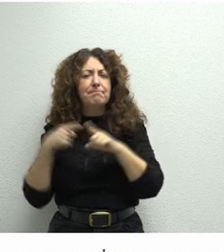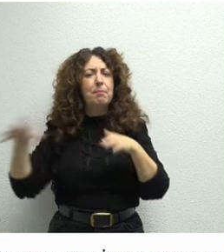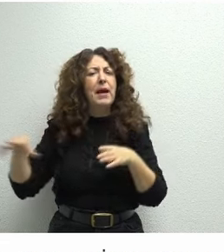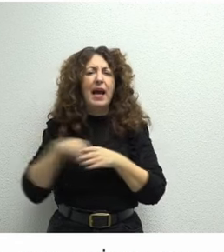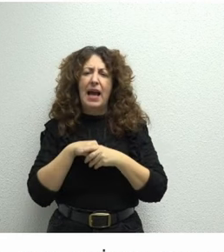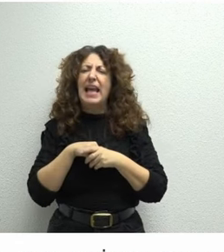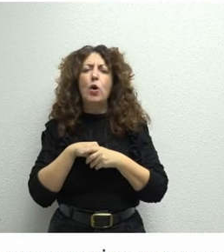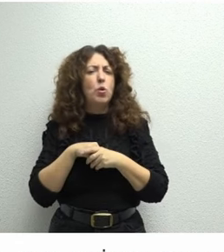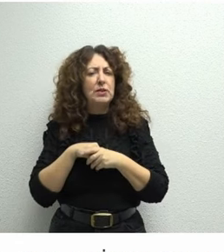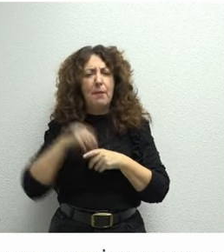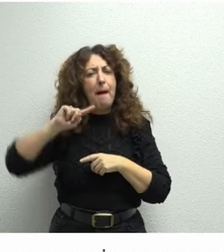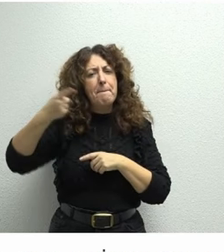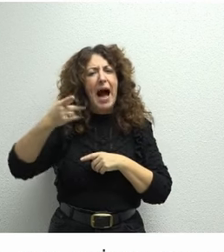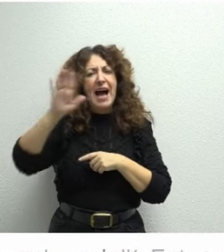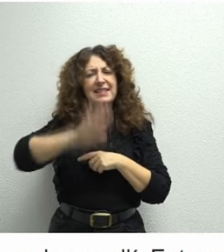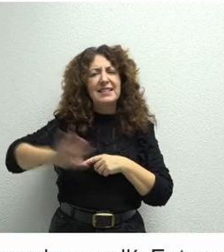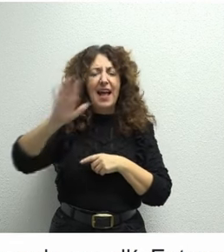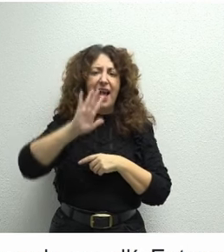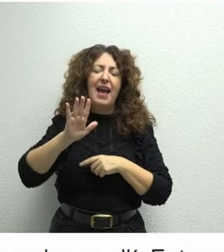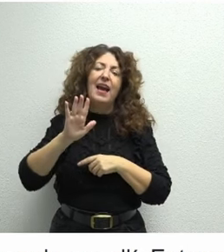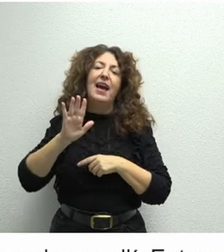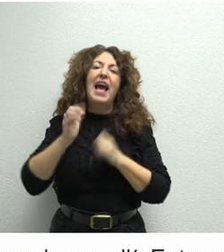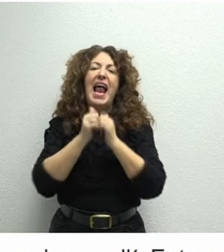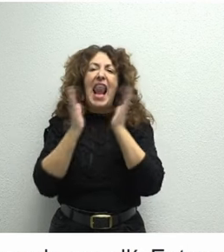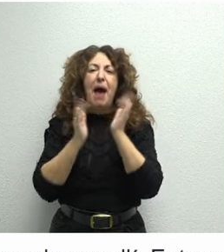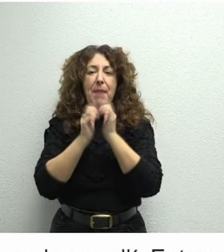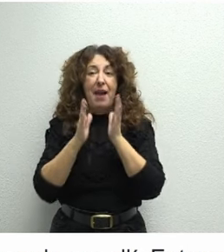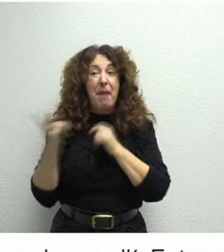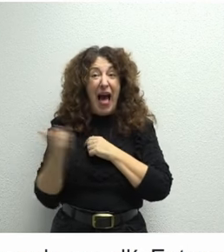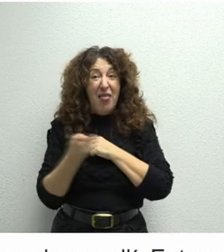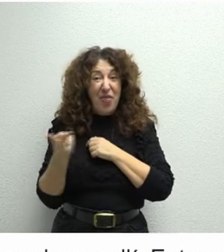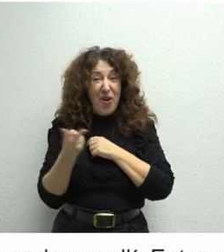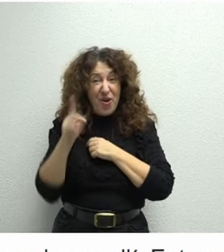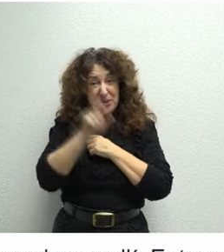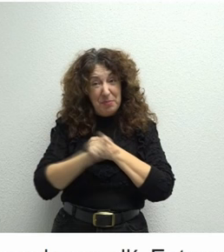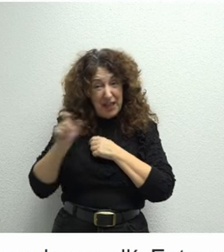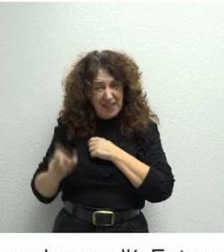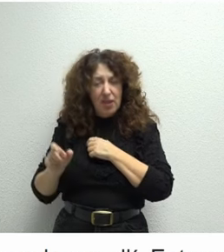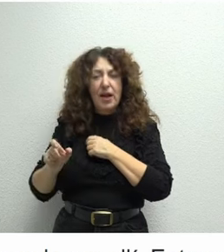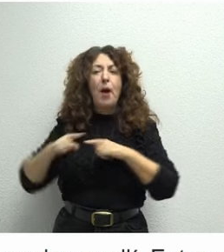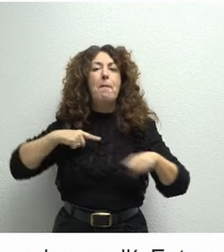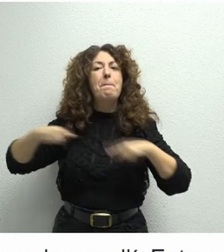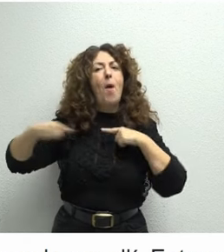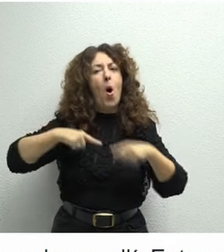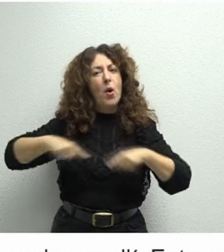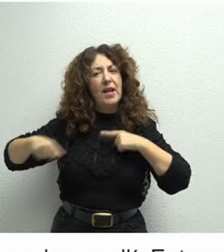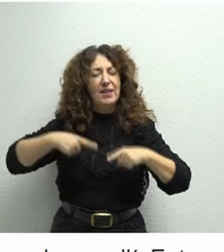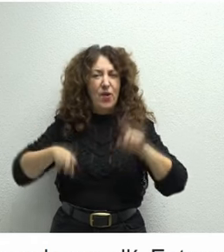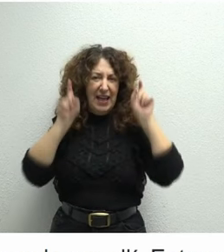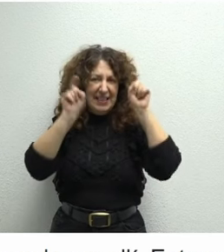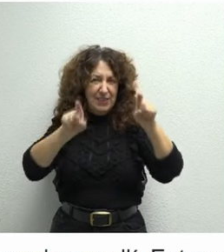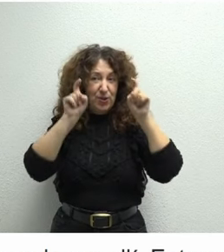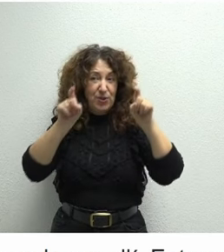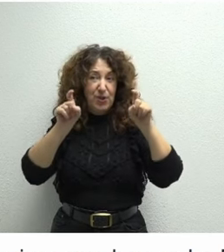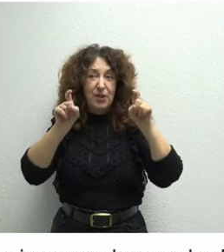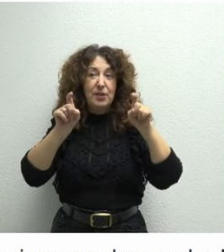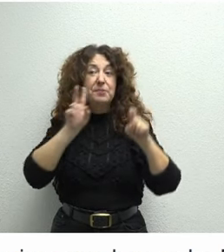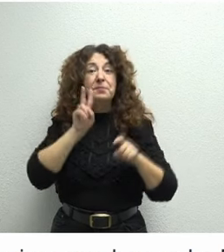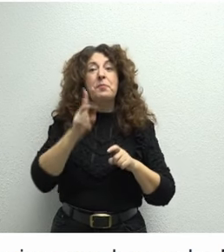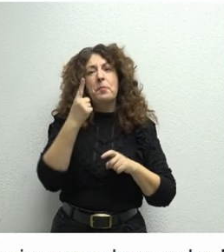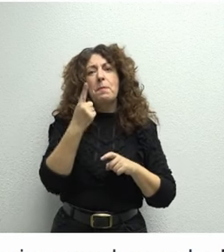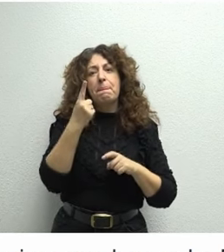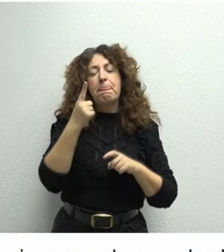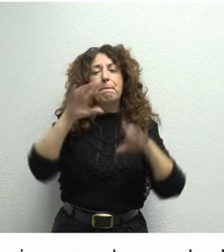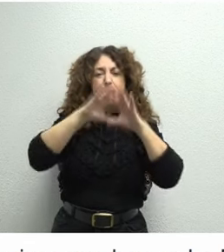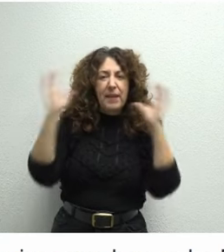compañeras no entonces son dos monitores dos monitores del de instructores el primero es un instructor internacional